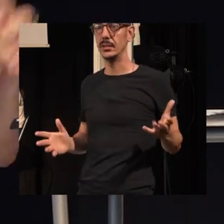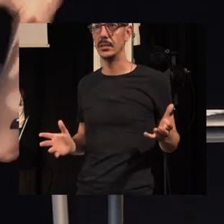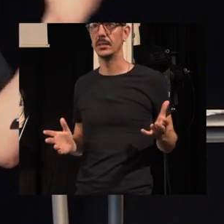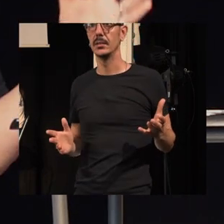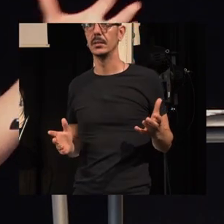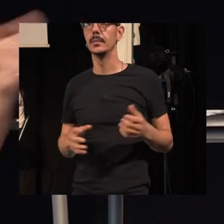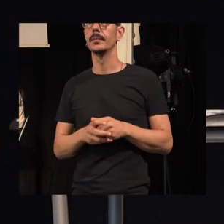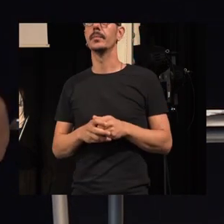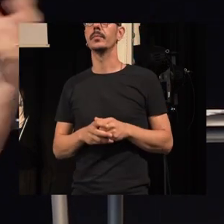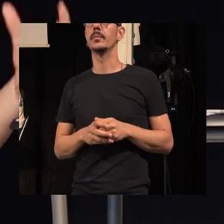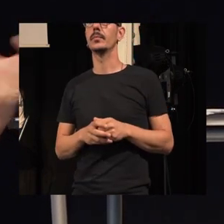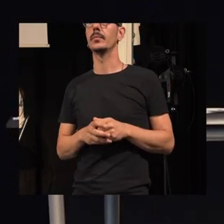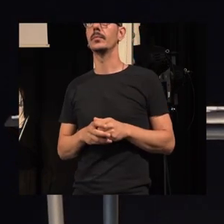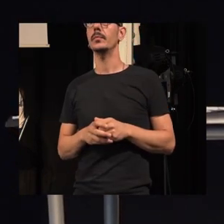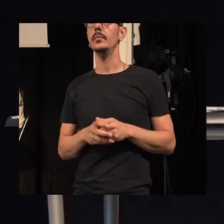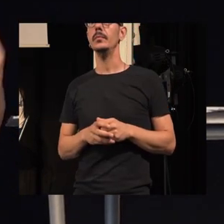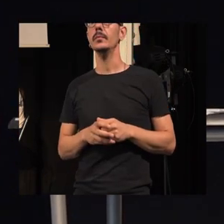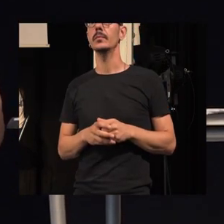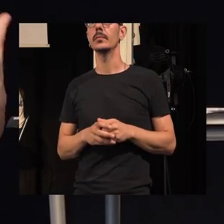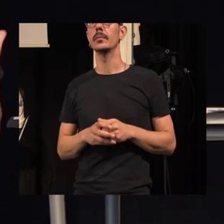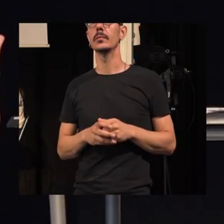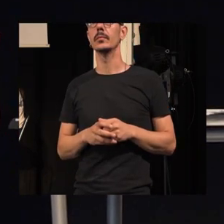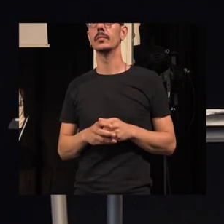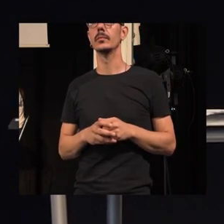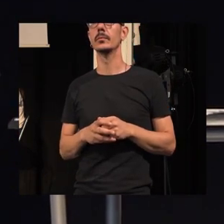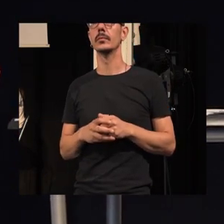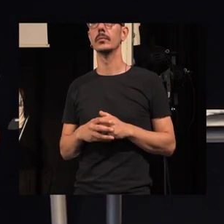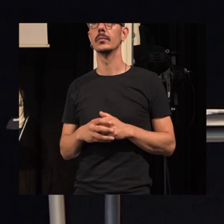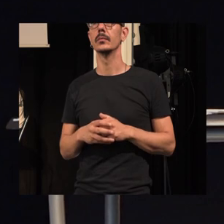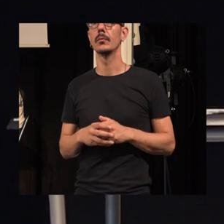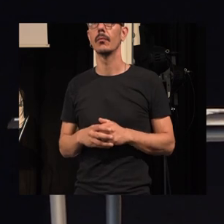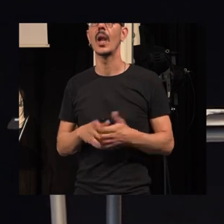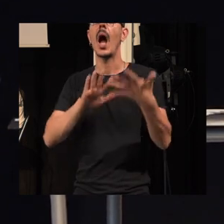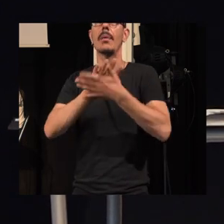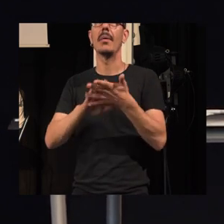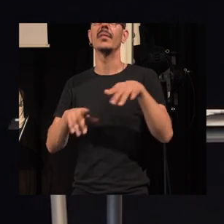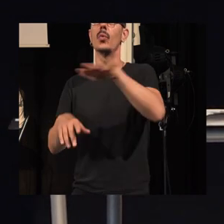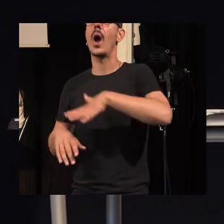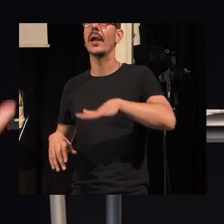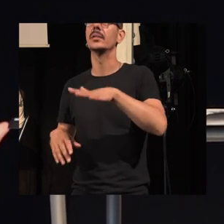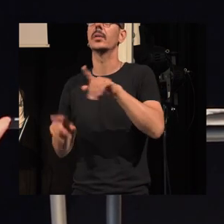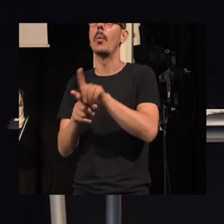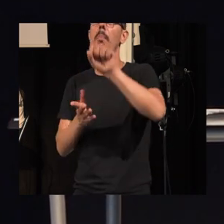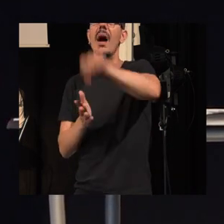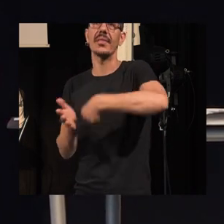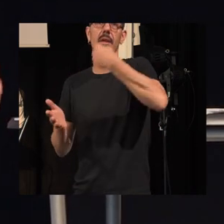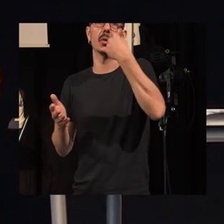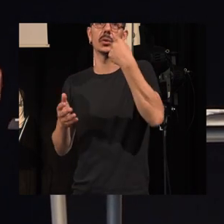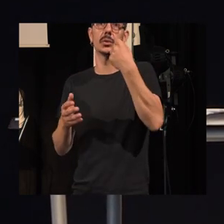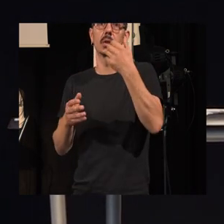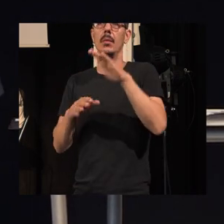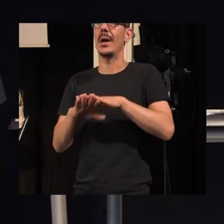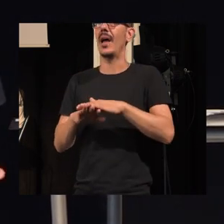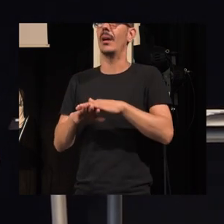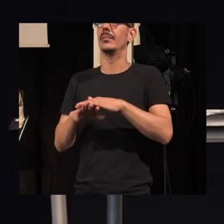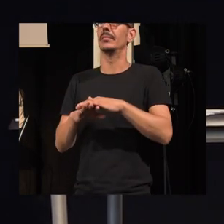tan lugar para todos, que es un lugar vacío de pertenencia, es decir, de pertenencia a lo igual que es